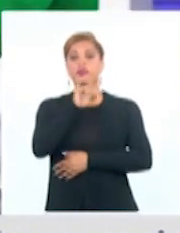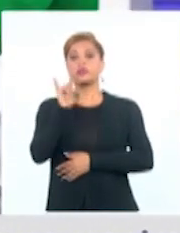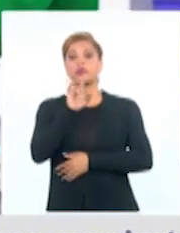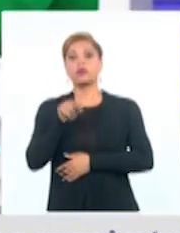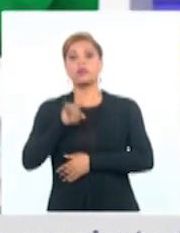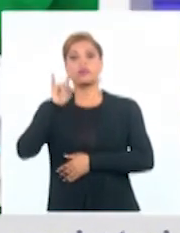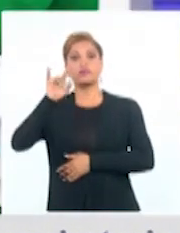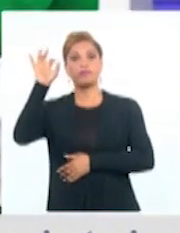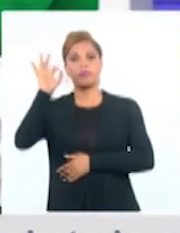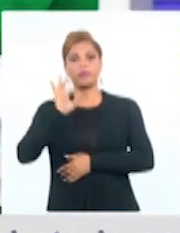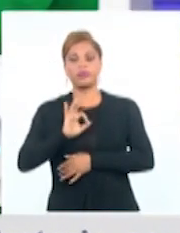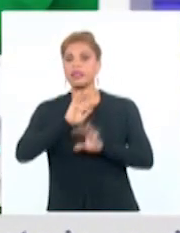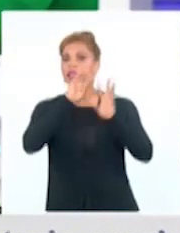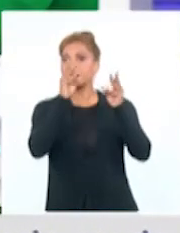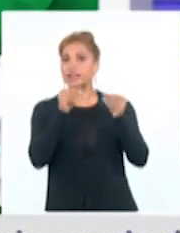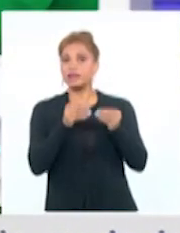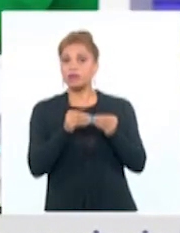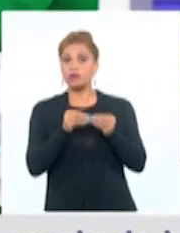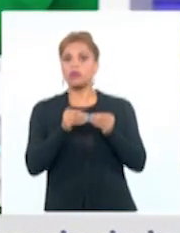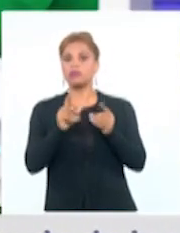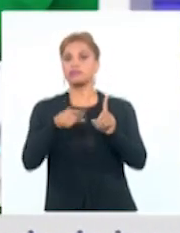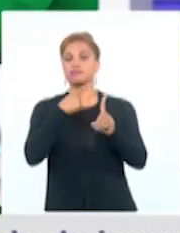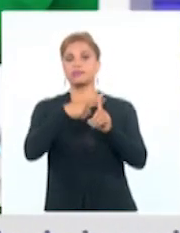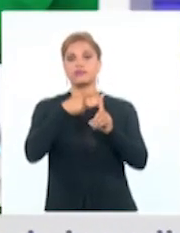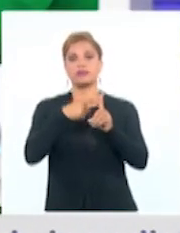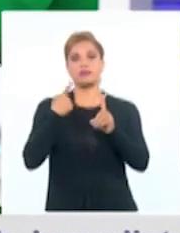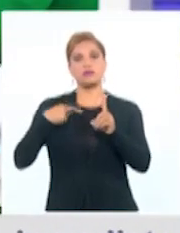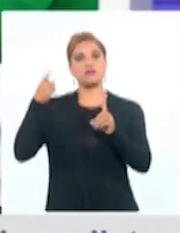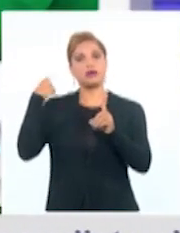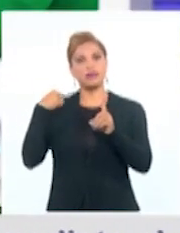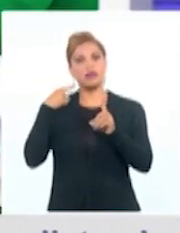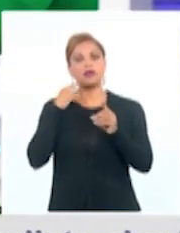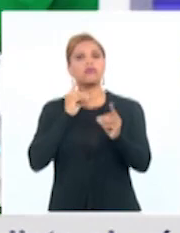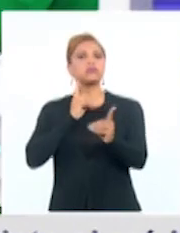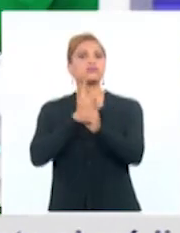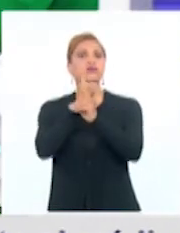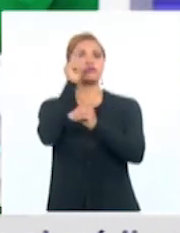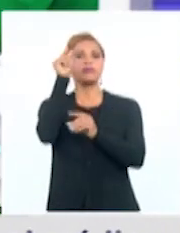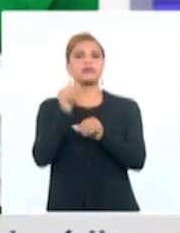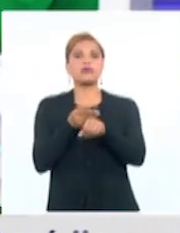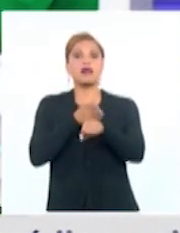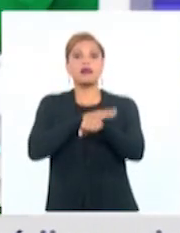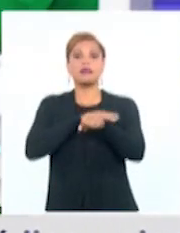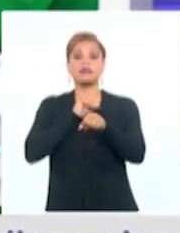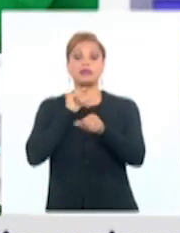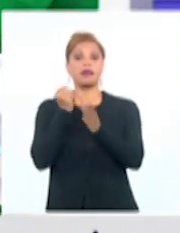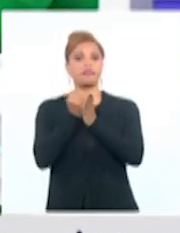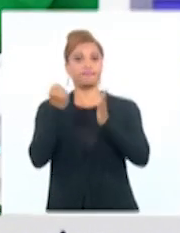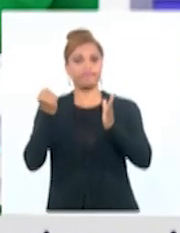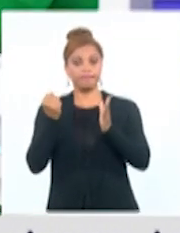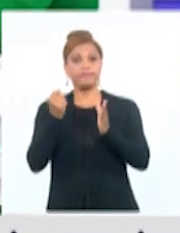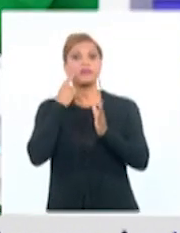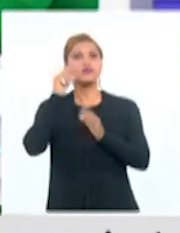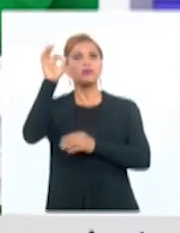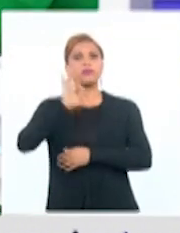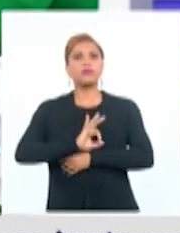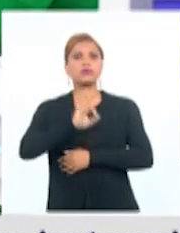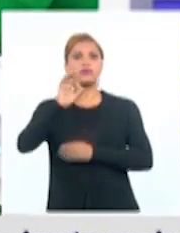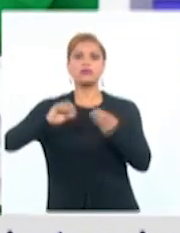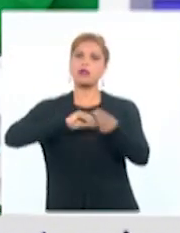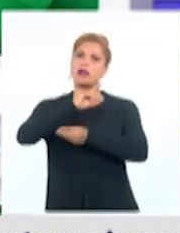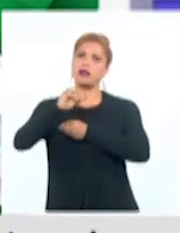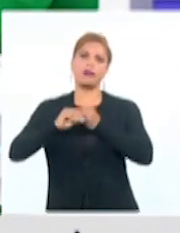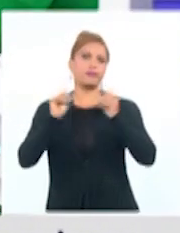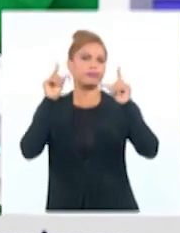99,9% de todos los casos diagnosticados ayer, contactos de casos confirmados, este por ciento que tampoco se